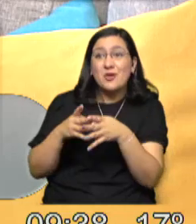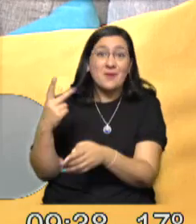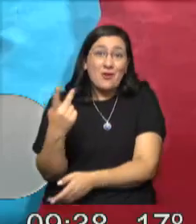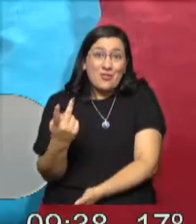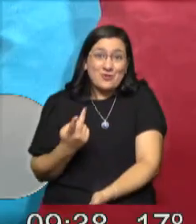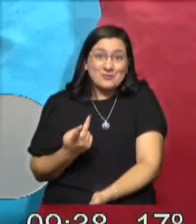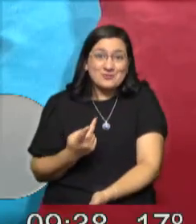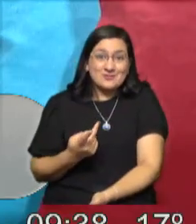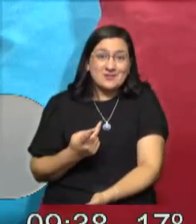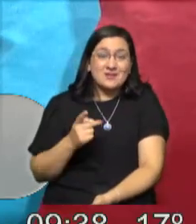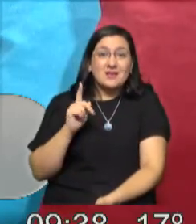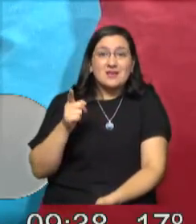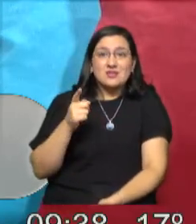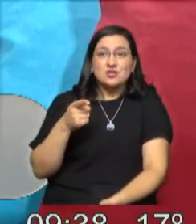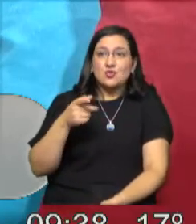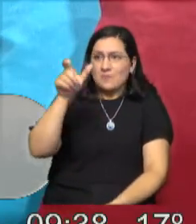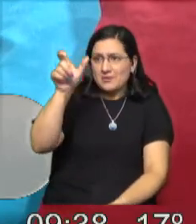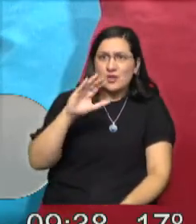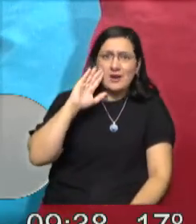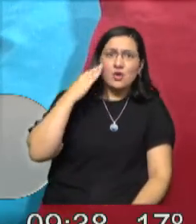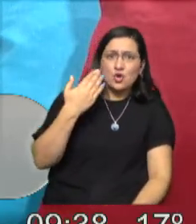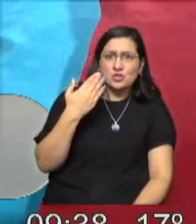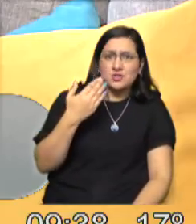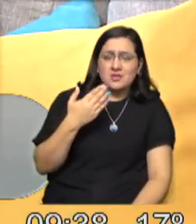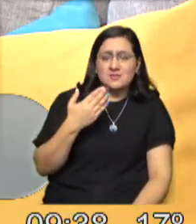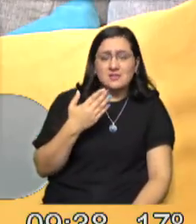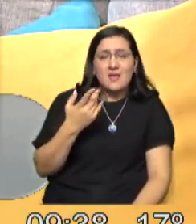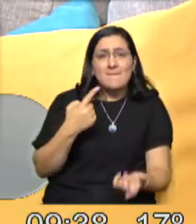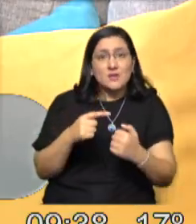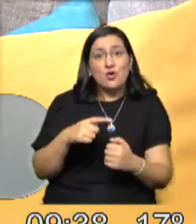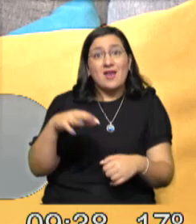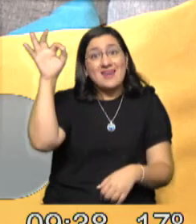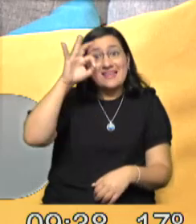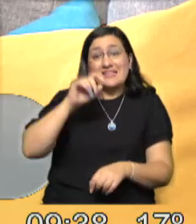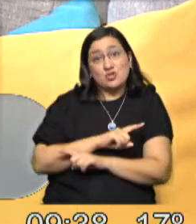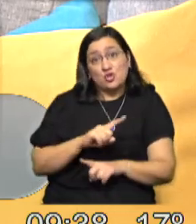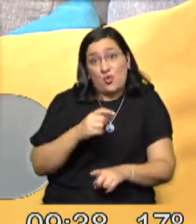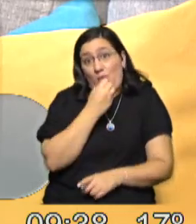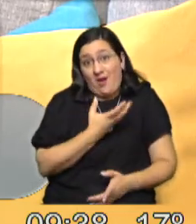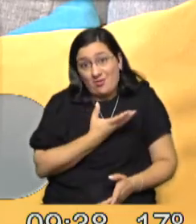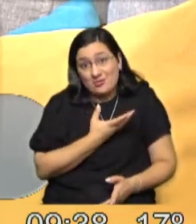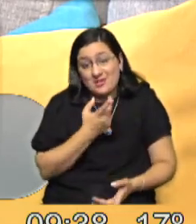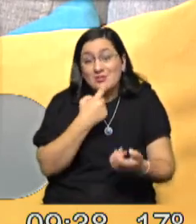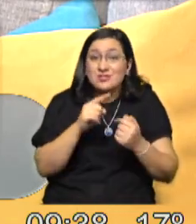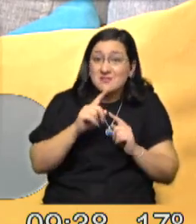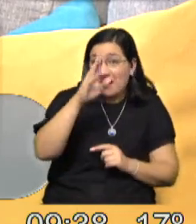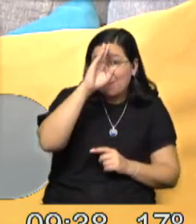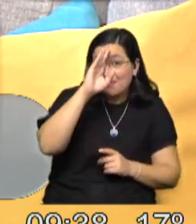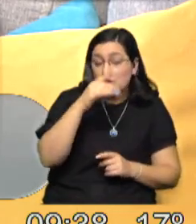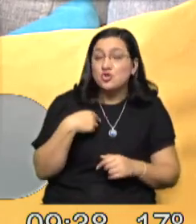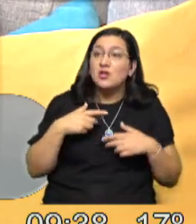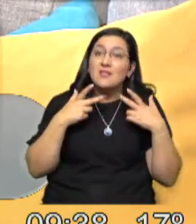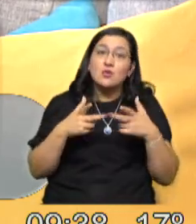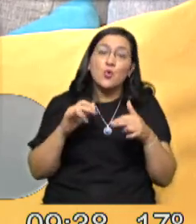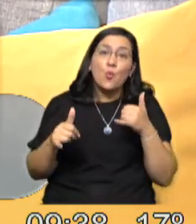lados. Claro, ellos son consagrados y van a un lugar en lo que no son buenos. Claro, y tienen por lo menos que remarla. Claro, y muchas veces lo que le digo al jugador de fútbol es que se